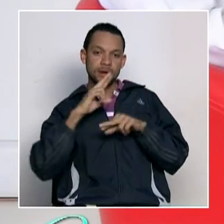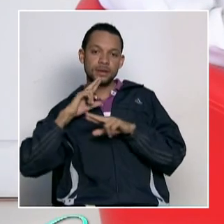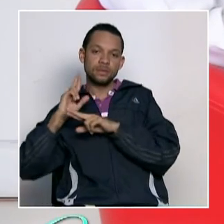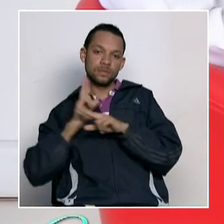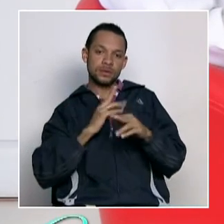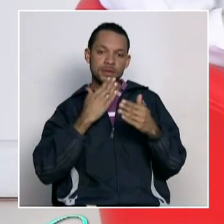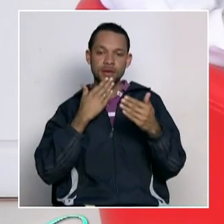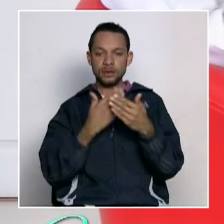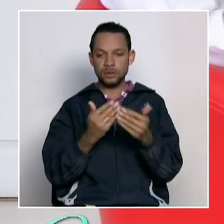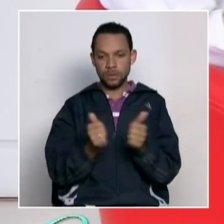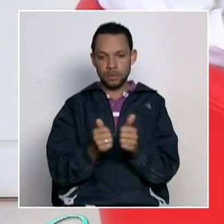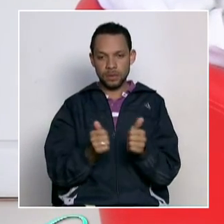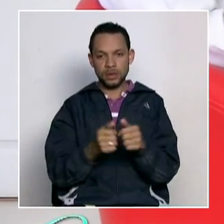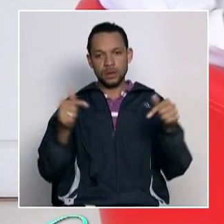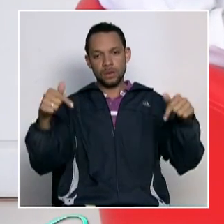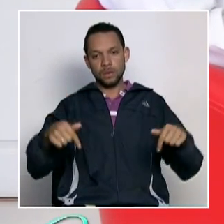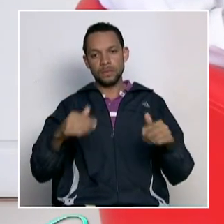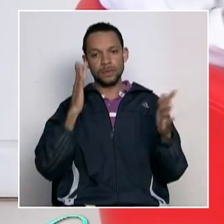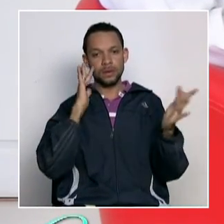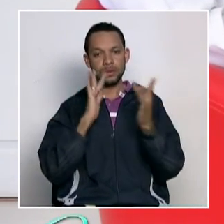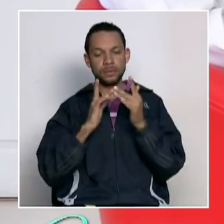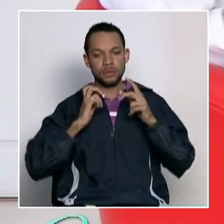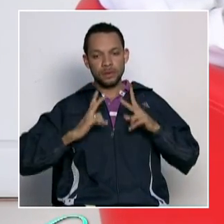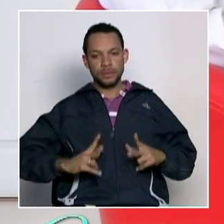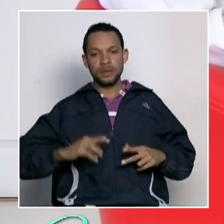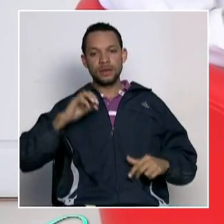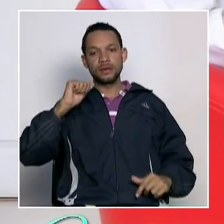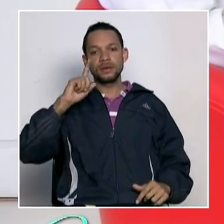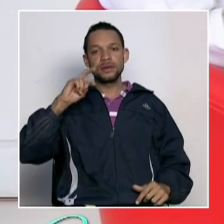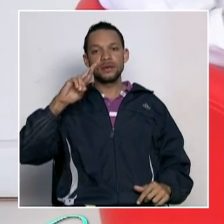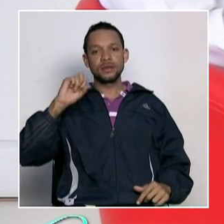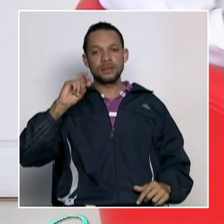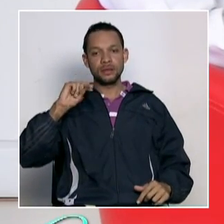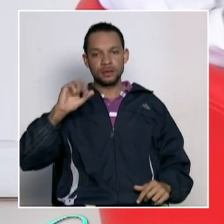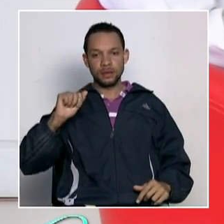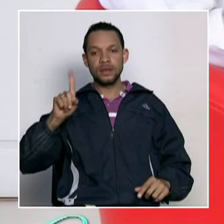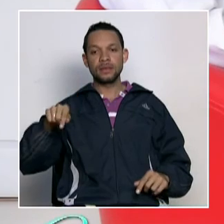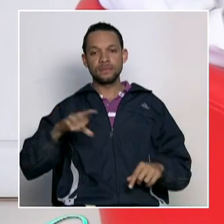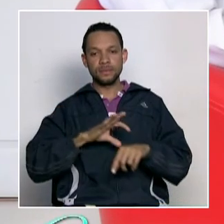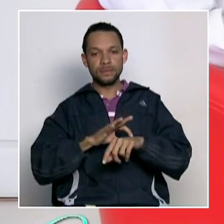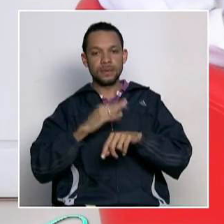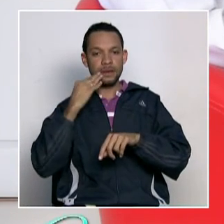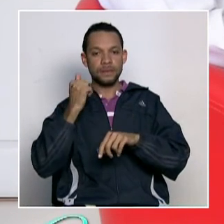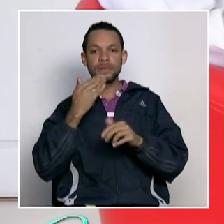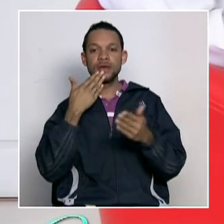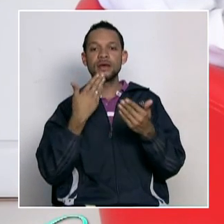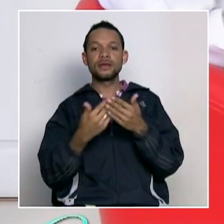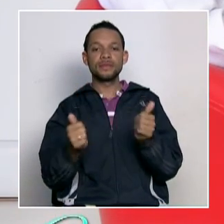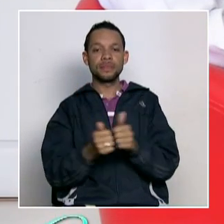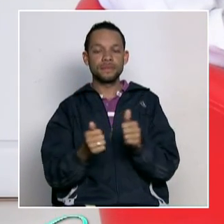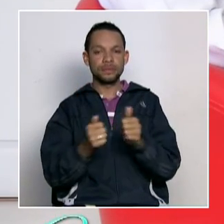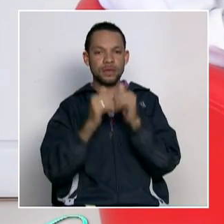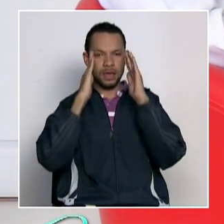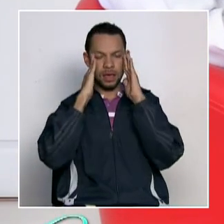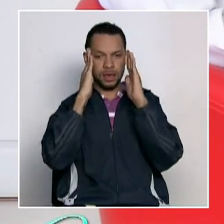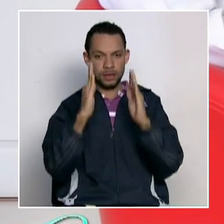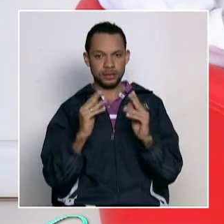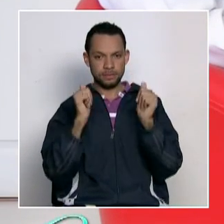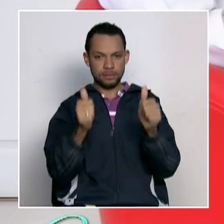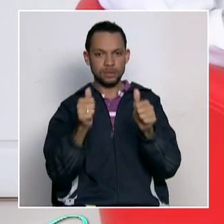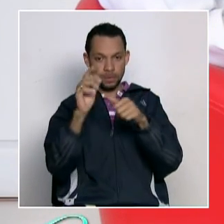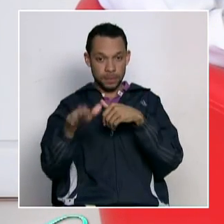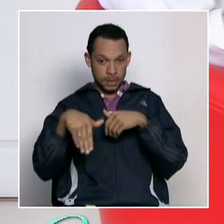inquietudes. Médico, muchas gracias por estar con nosotros. Doctora Adriana Maya, muchas gracias. Y vamos a estar pendientes que